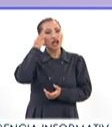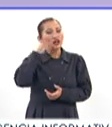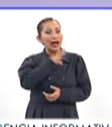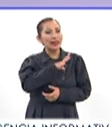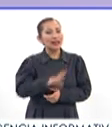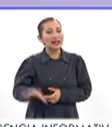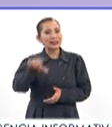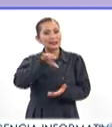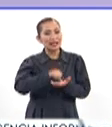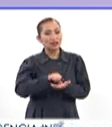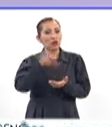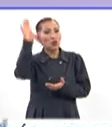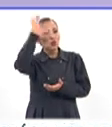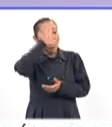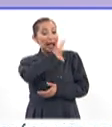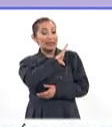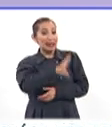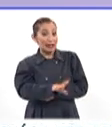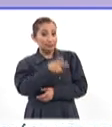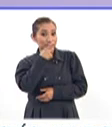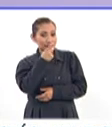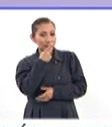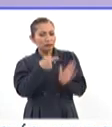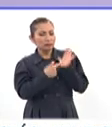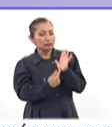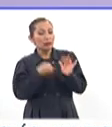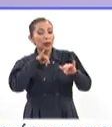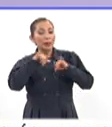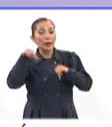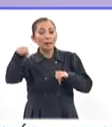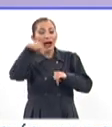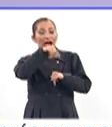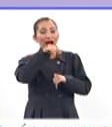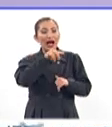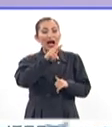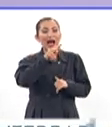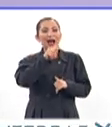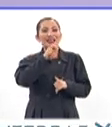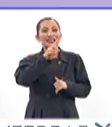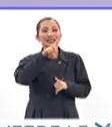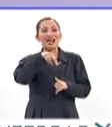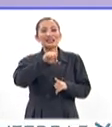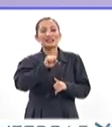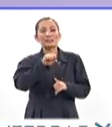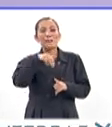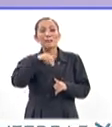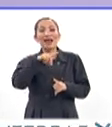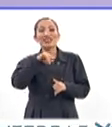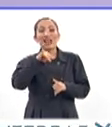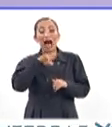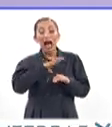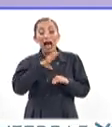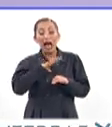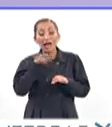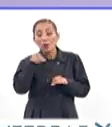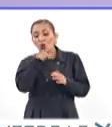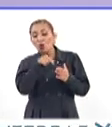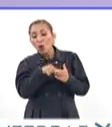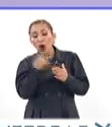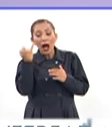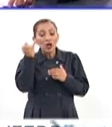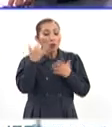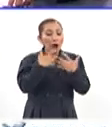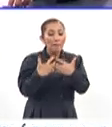de Cultura General, con quien hablaremos de la presentación del mapa Transmedia, que es un atlas de las industrias creativas